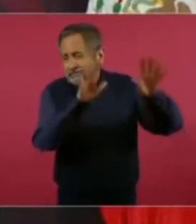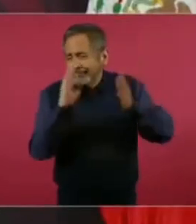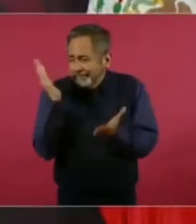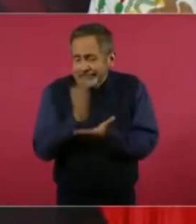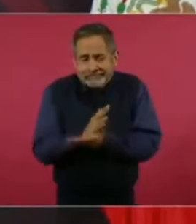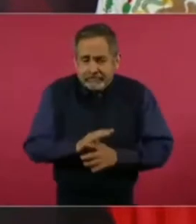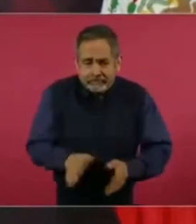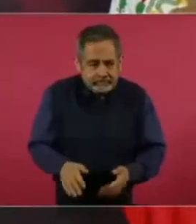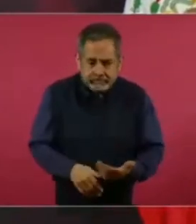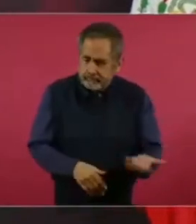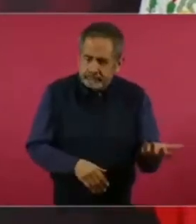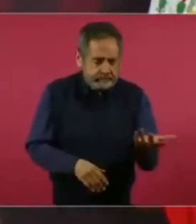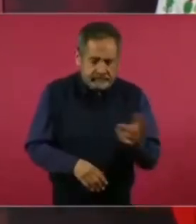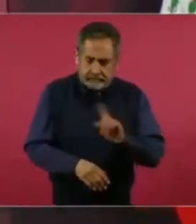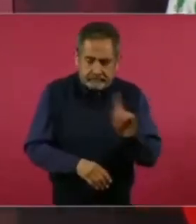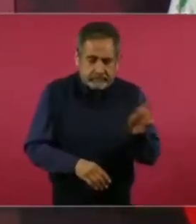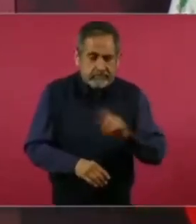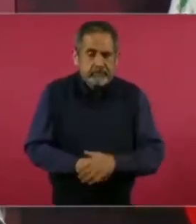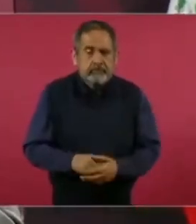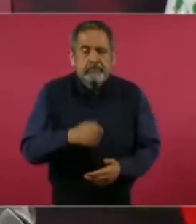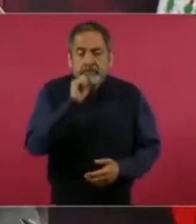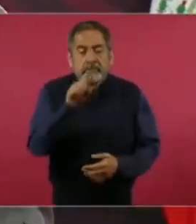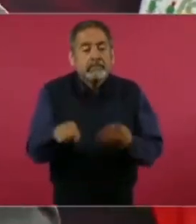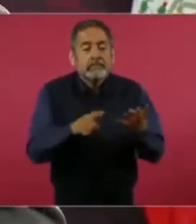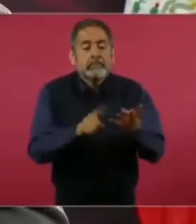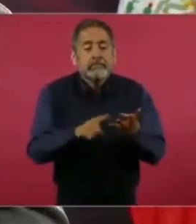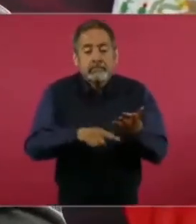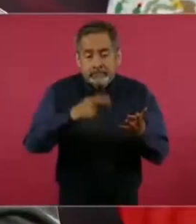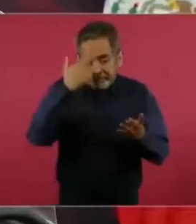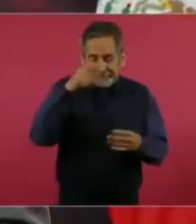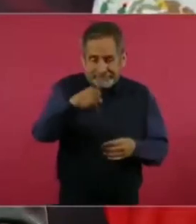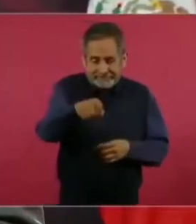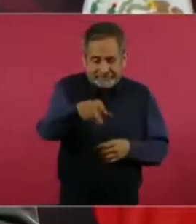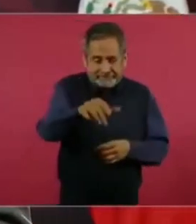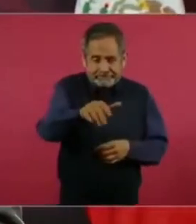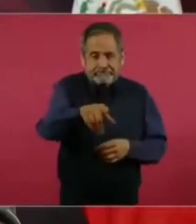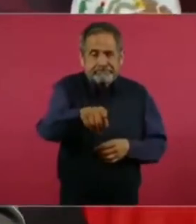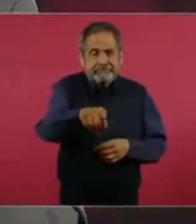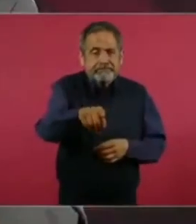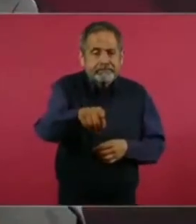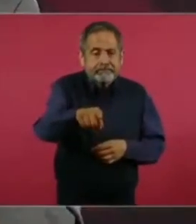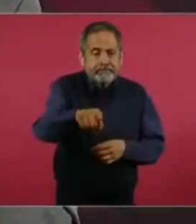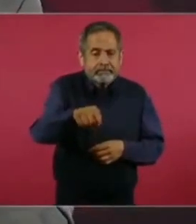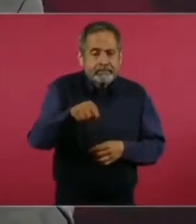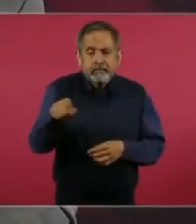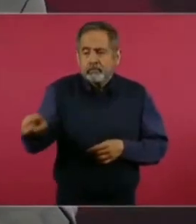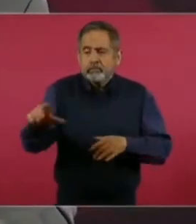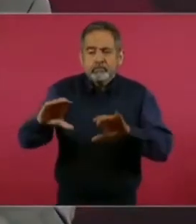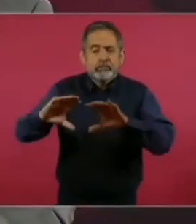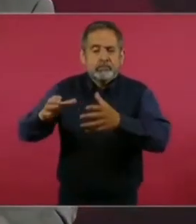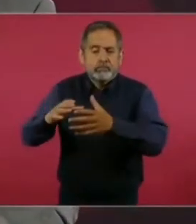lo de la conformación del Congreso o